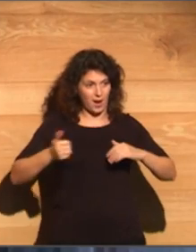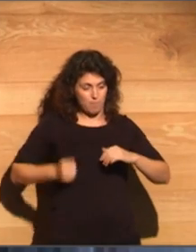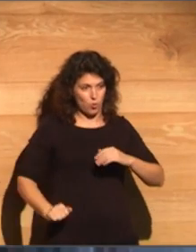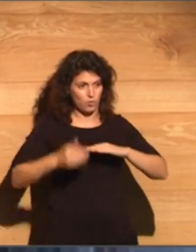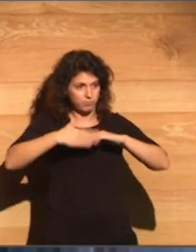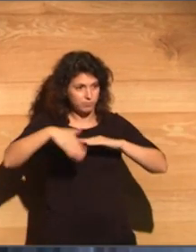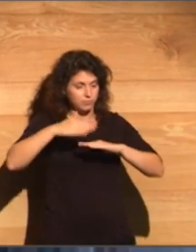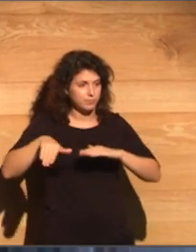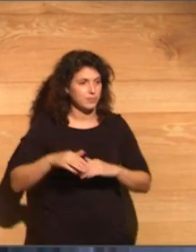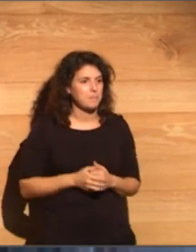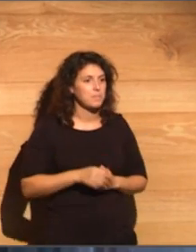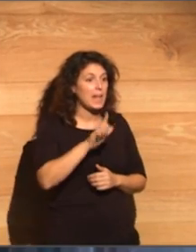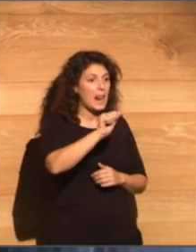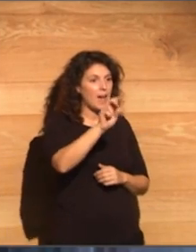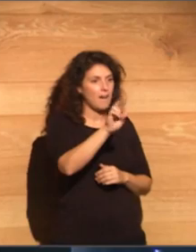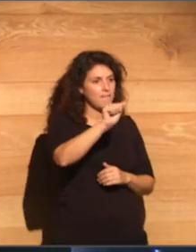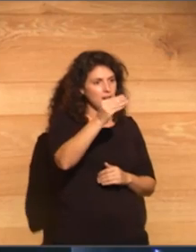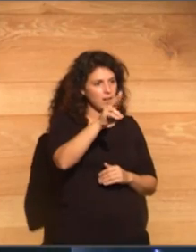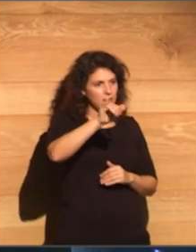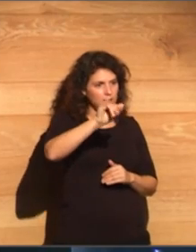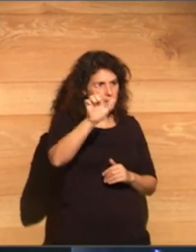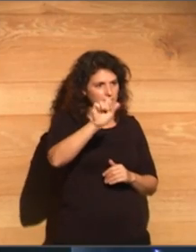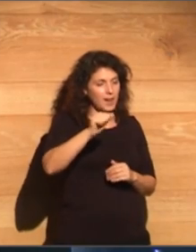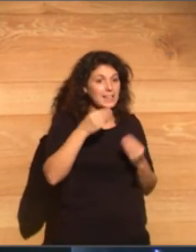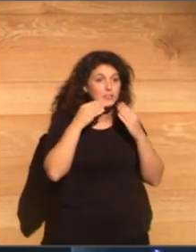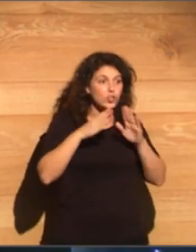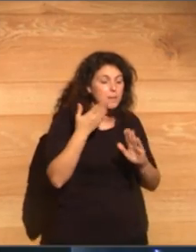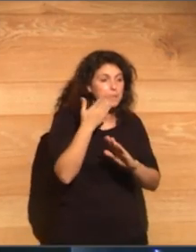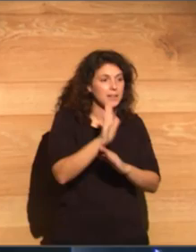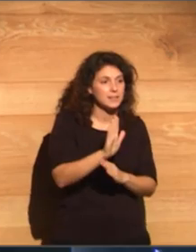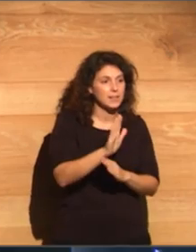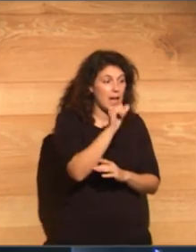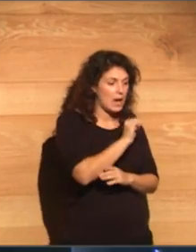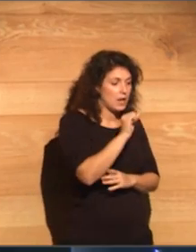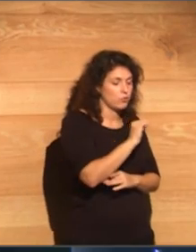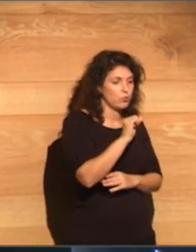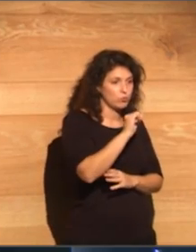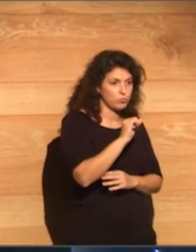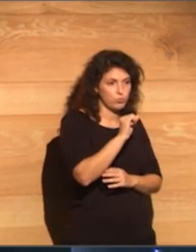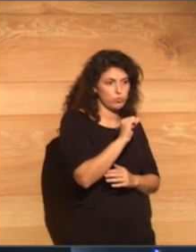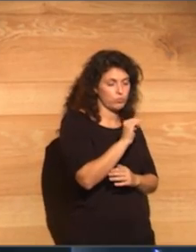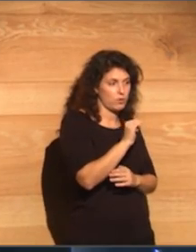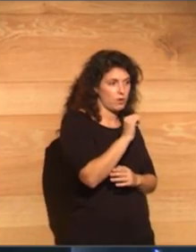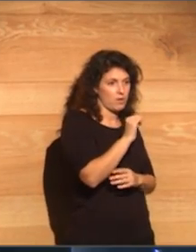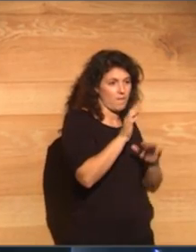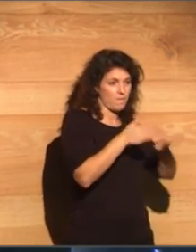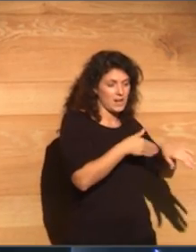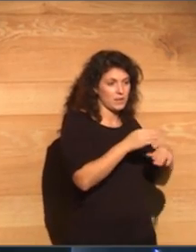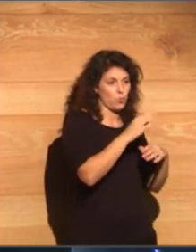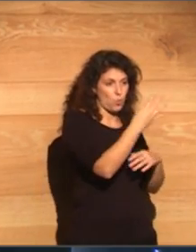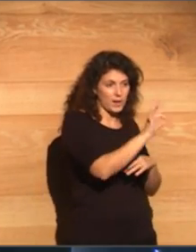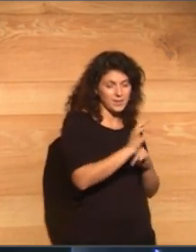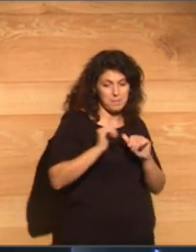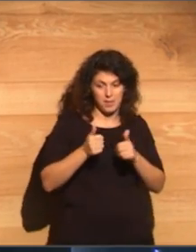Bueno, La vaquilla, eso, es una historia que él va presentando desde los años finales de los 40, principios de los